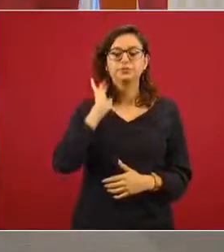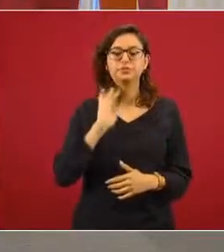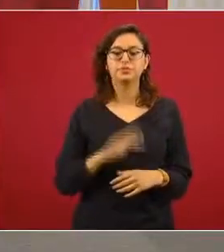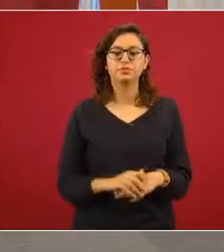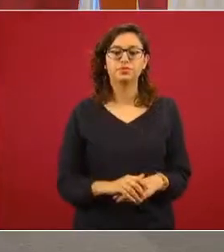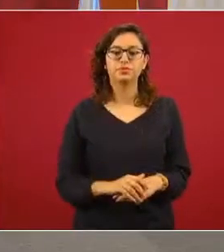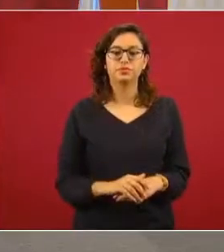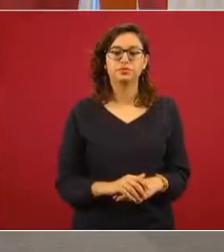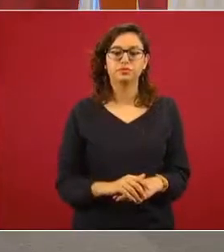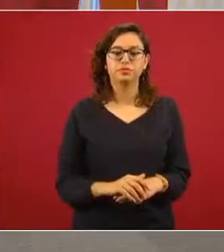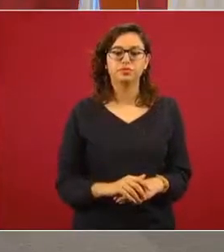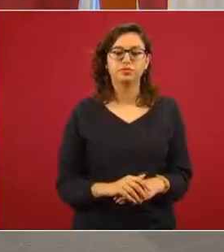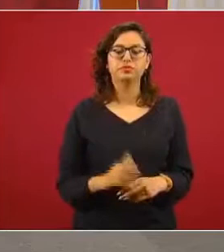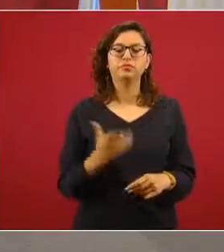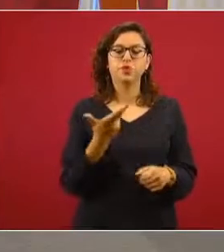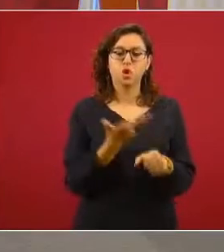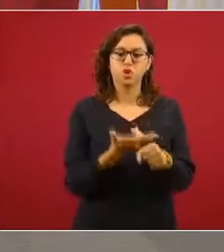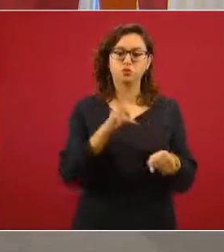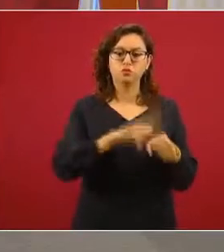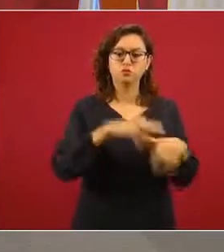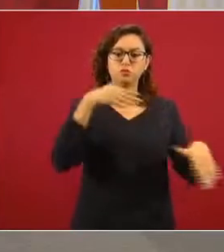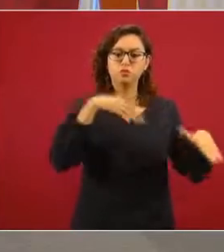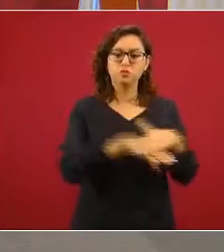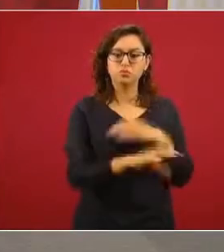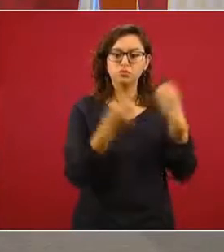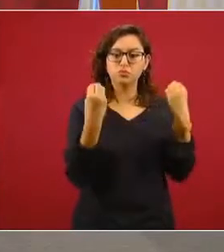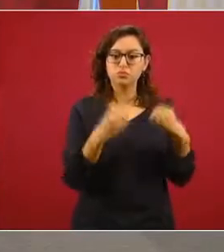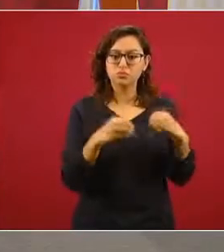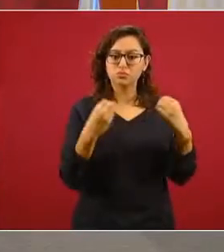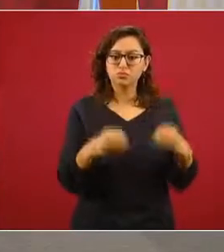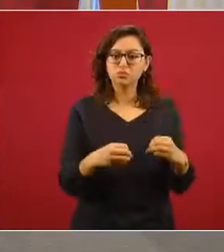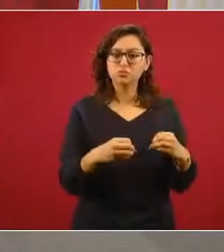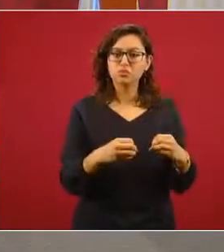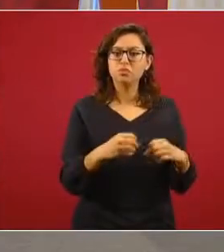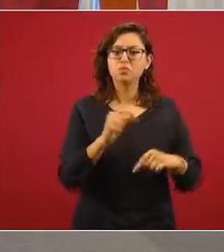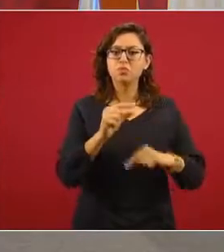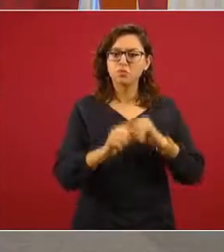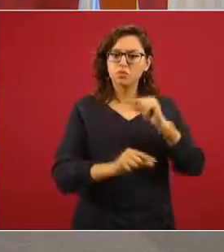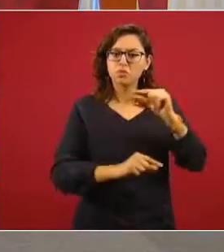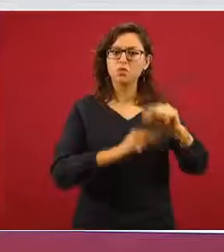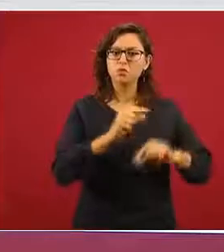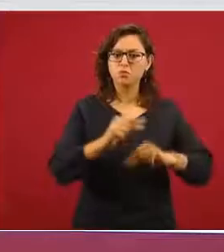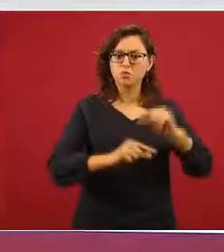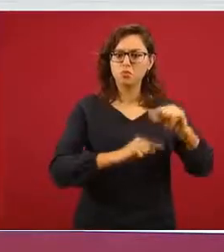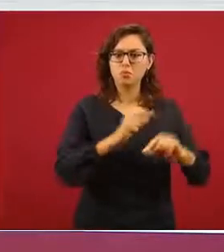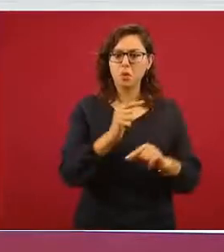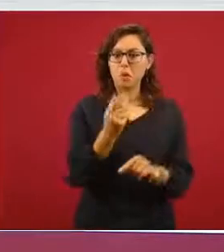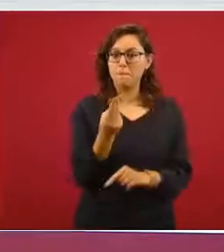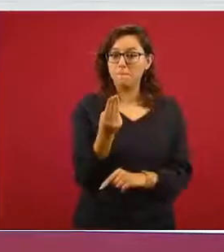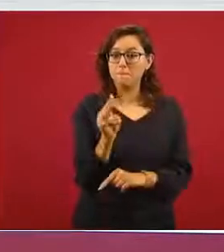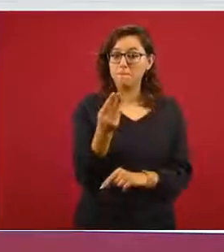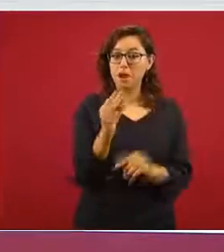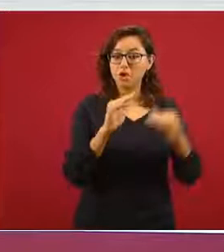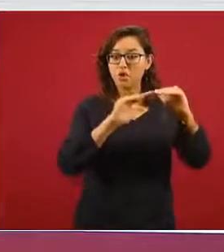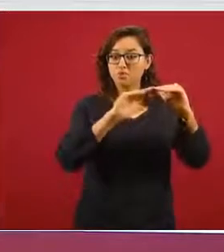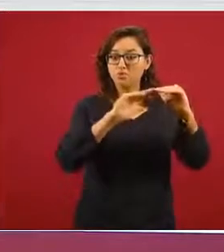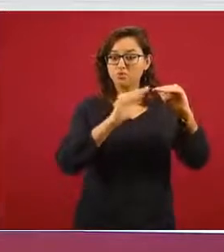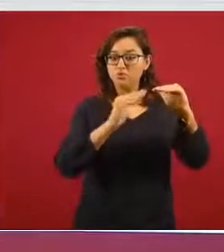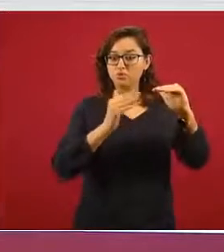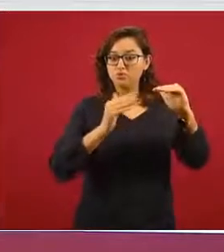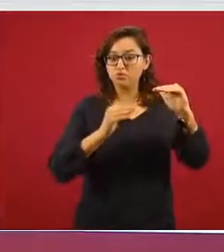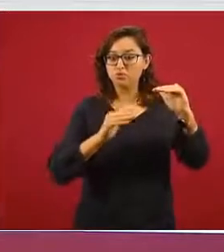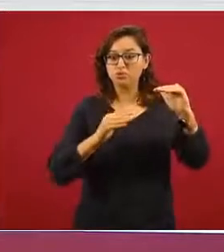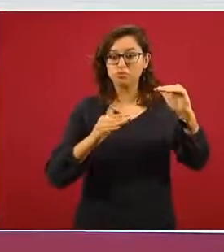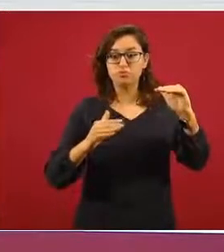ocupación hospitalaria de manera lenta pero progresiva, consistente, desde mitad de mayo empezó a